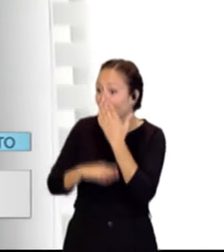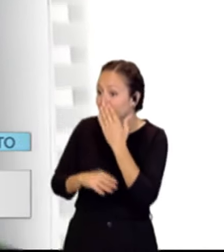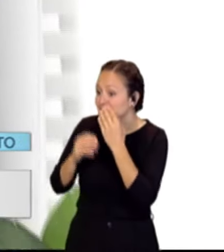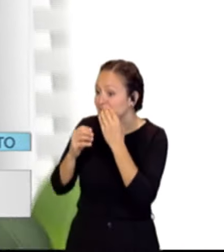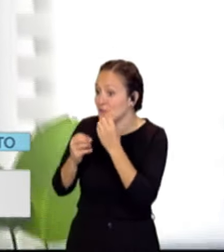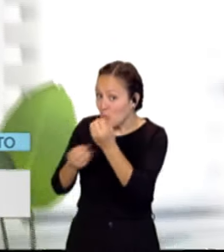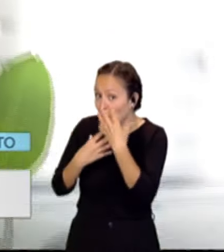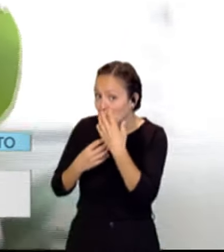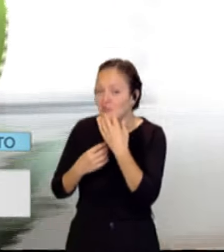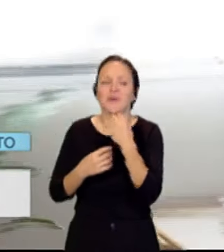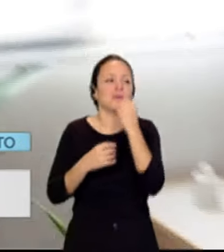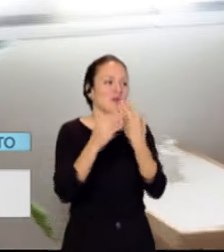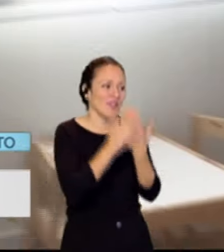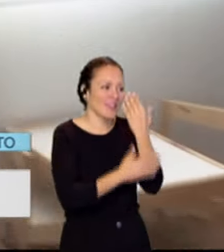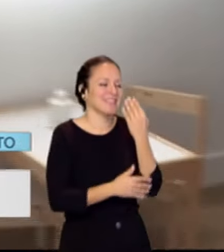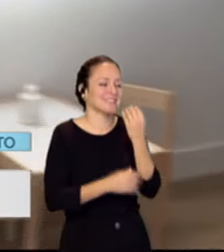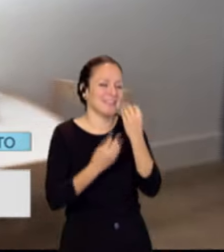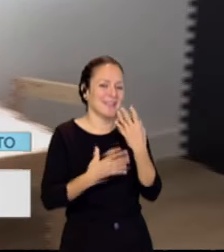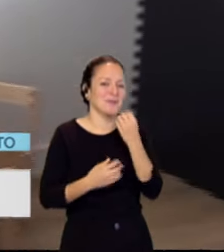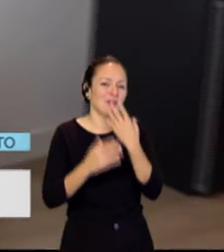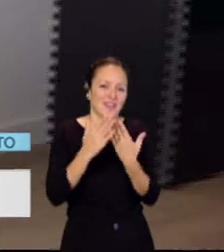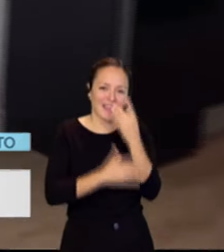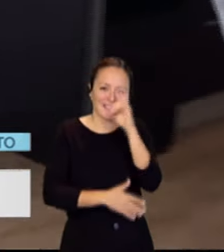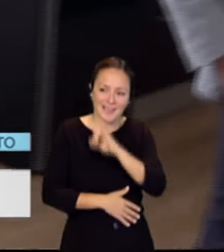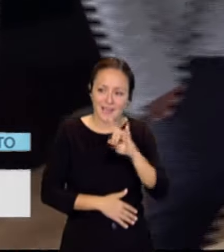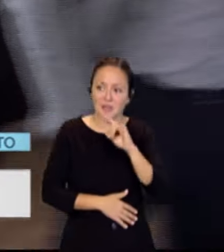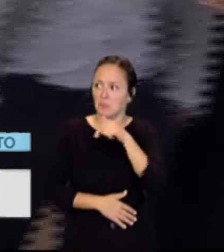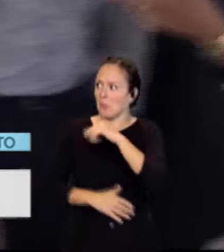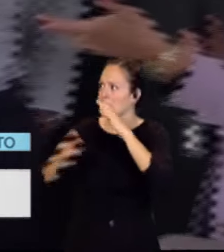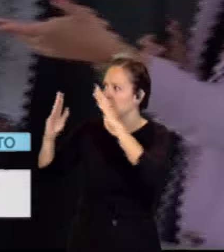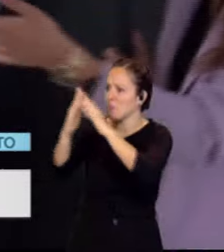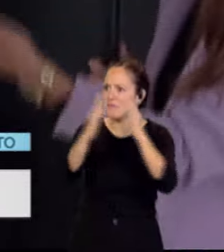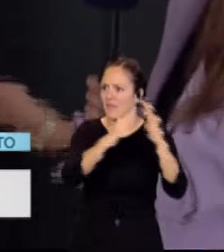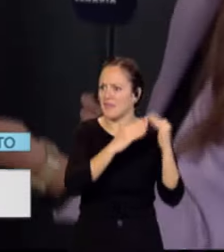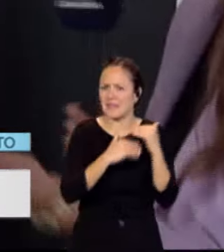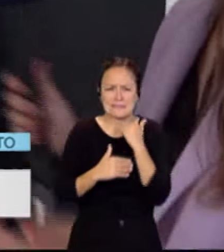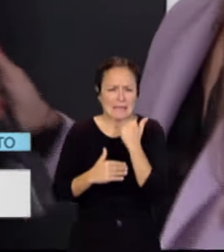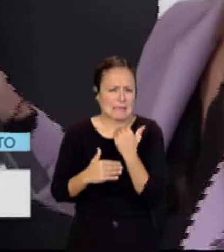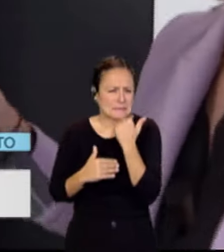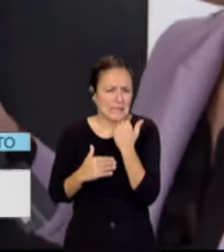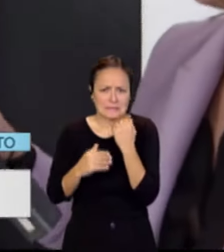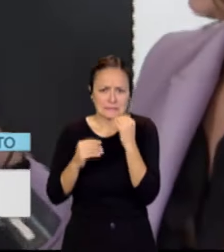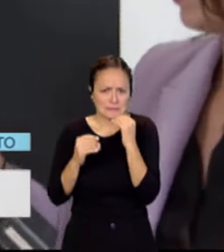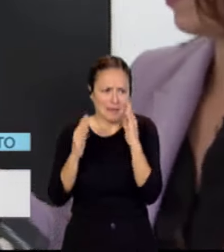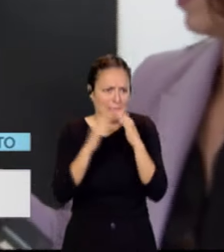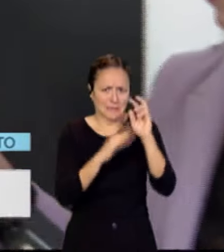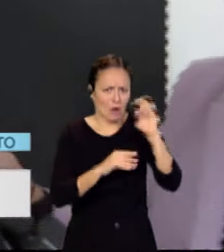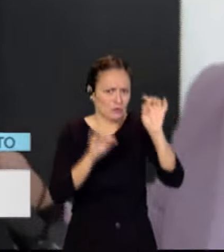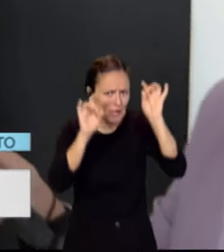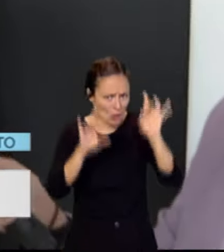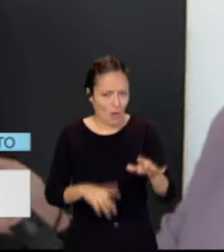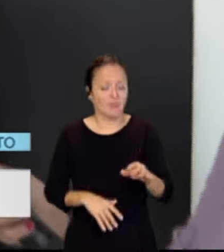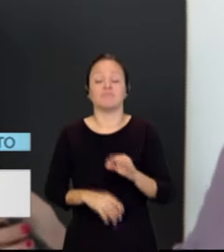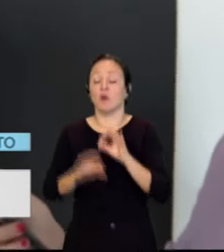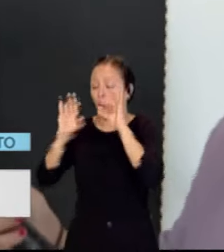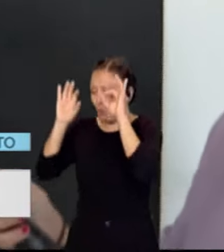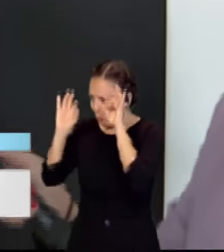Buenos días Canarias hablábamos de que son viviendas prácticamente iguales a las de otras casas efectivamente